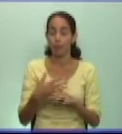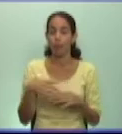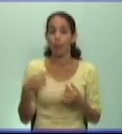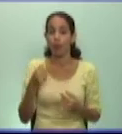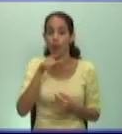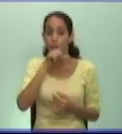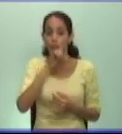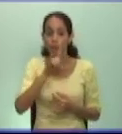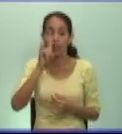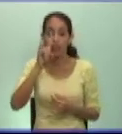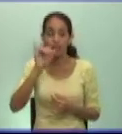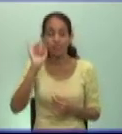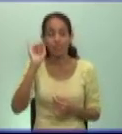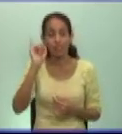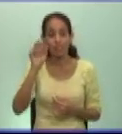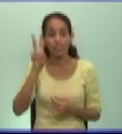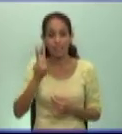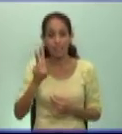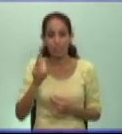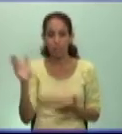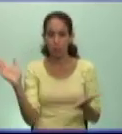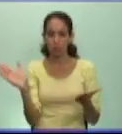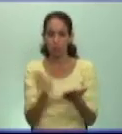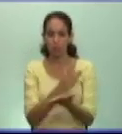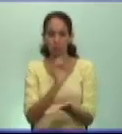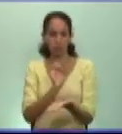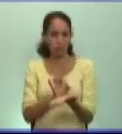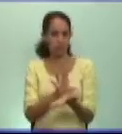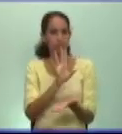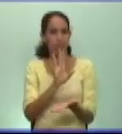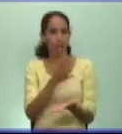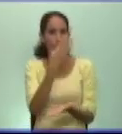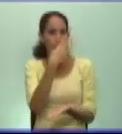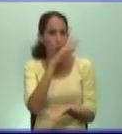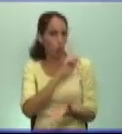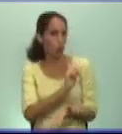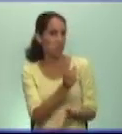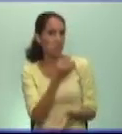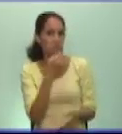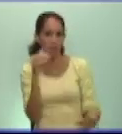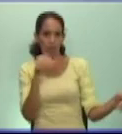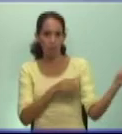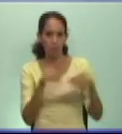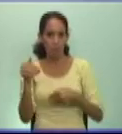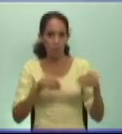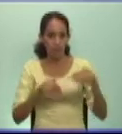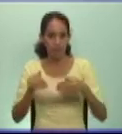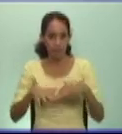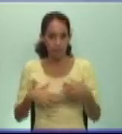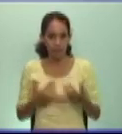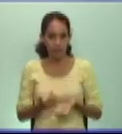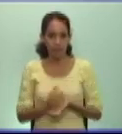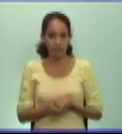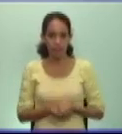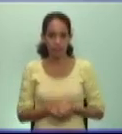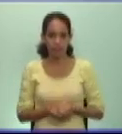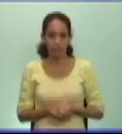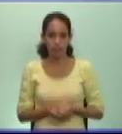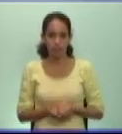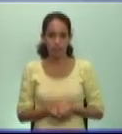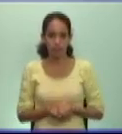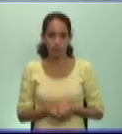Cuba la expulsan de la organización. Y en la novena vuelve el ataque norteamericano y de las